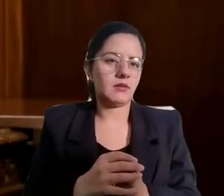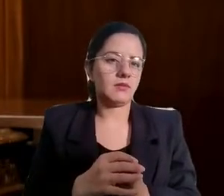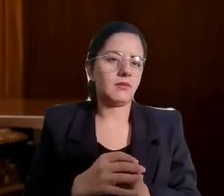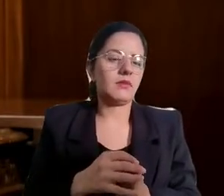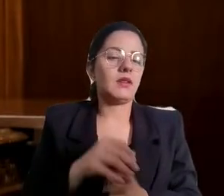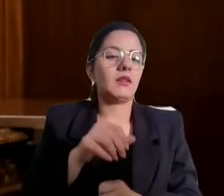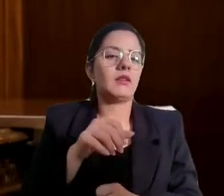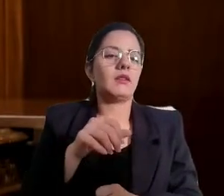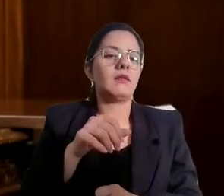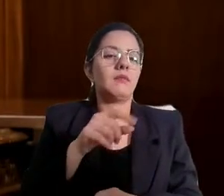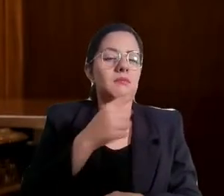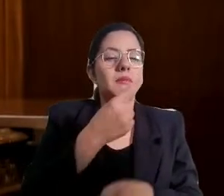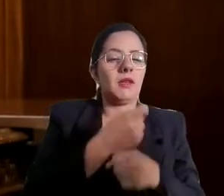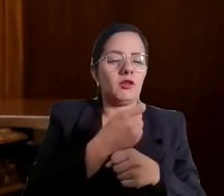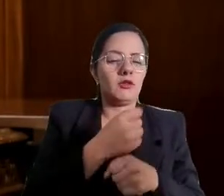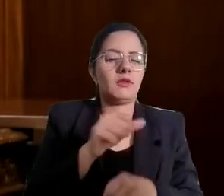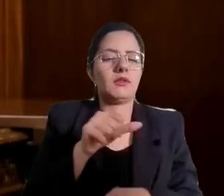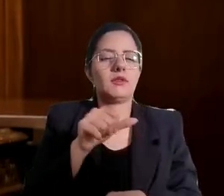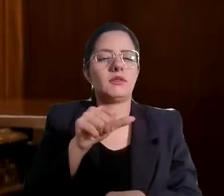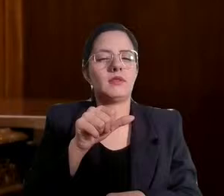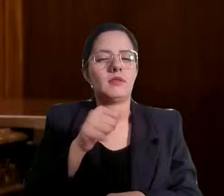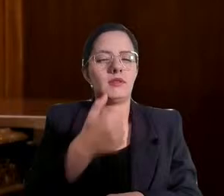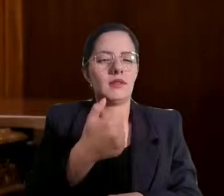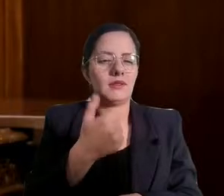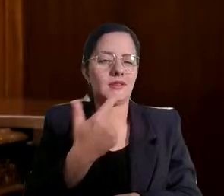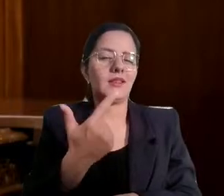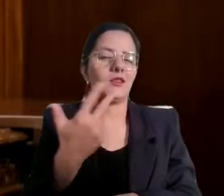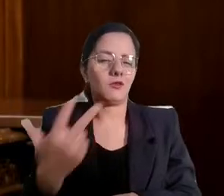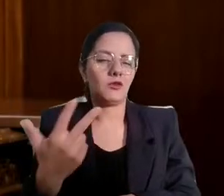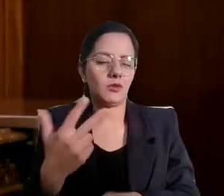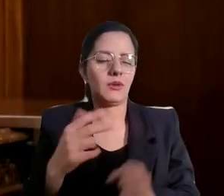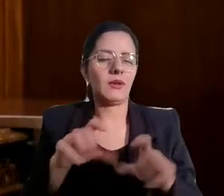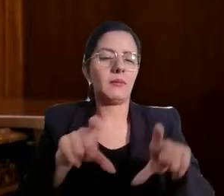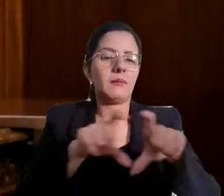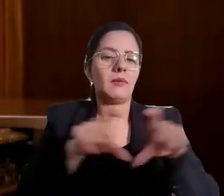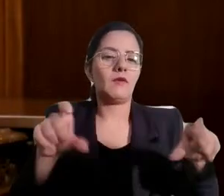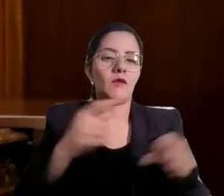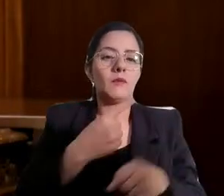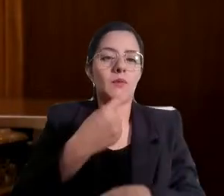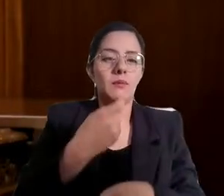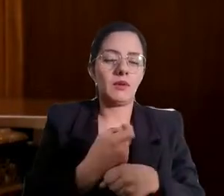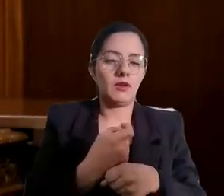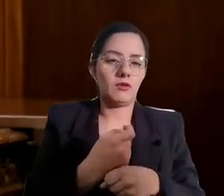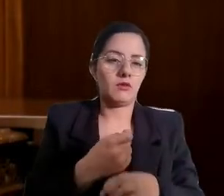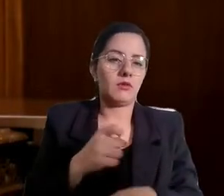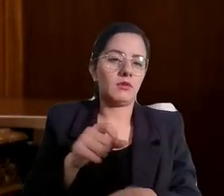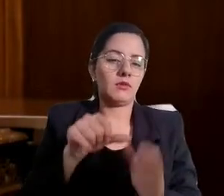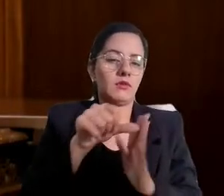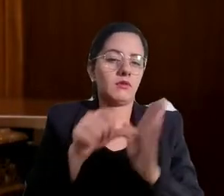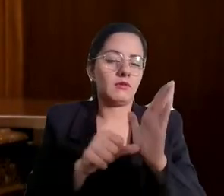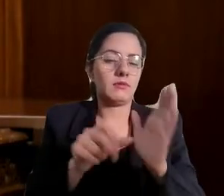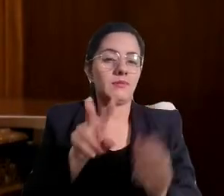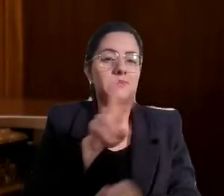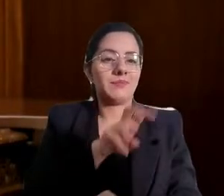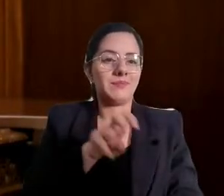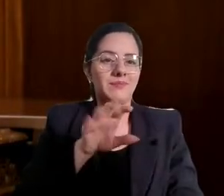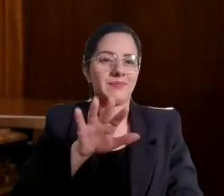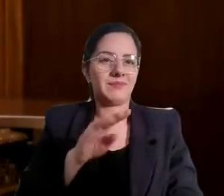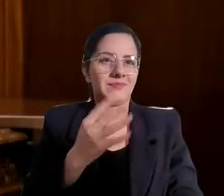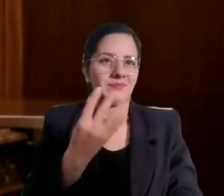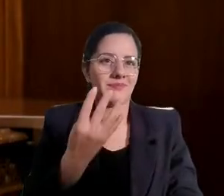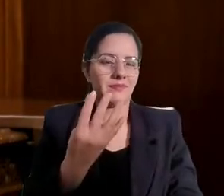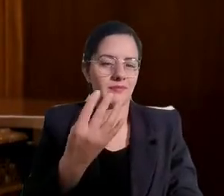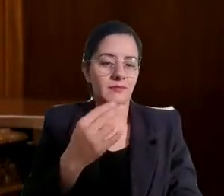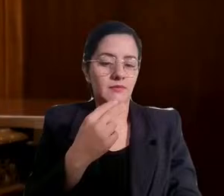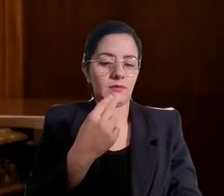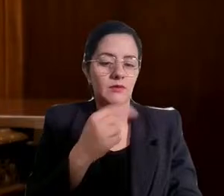del artículo 218 y el párrafo primero del artículo 254,